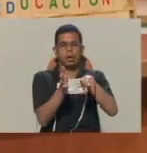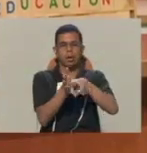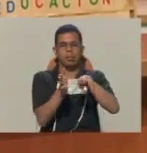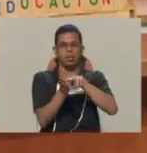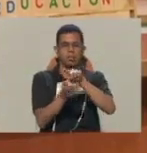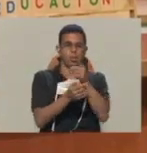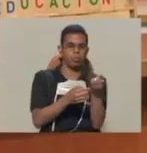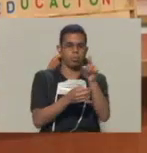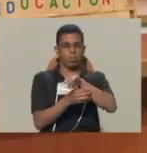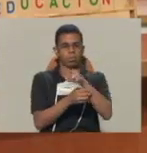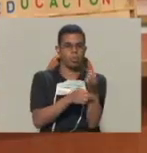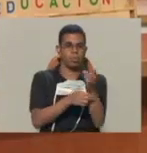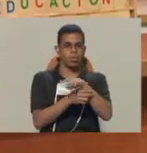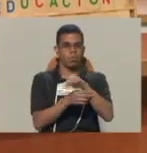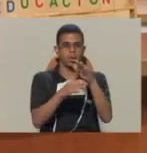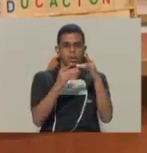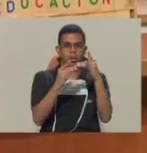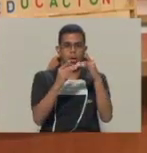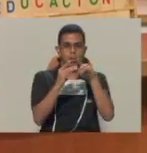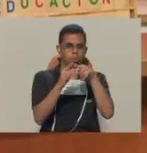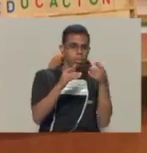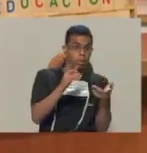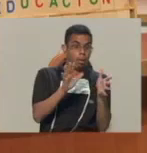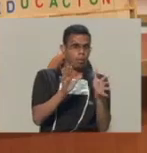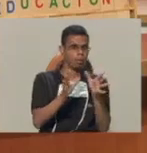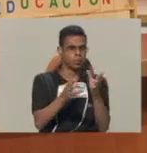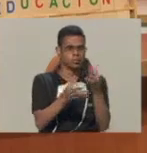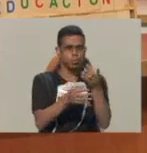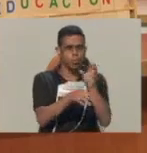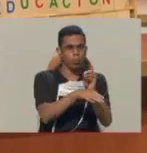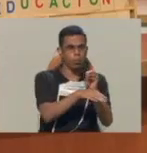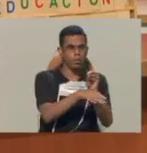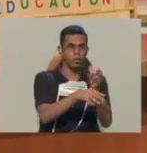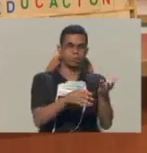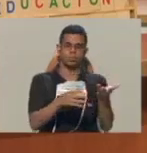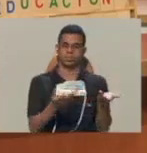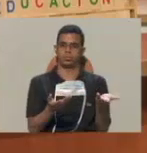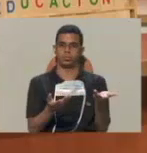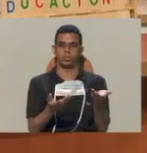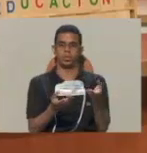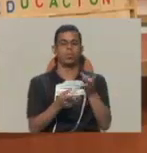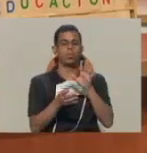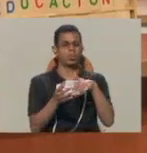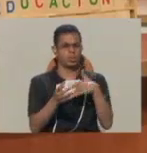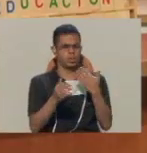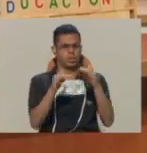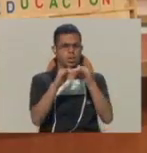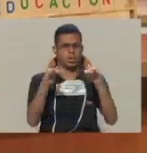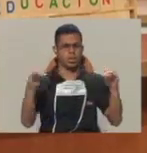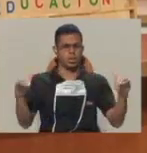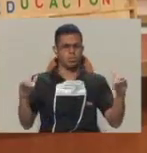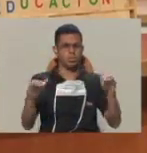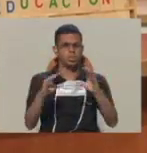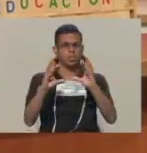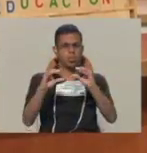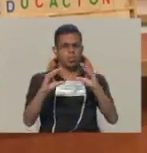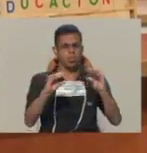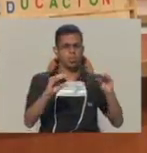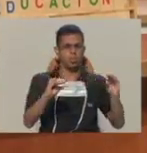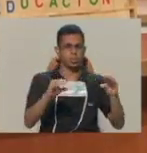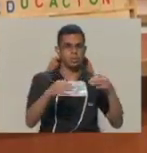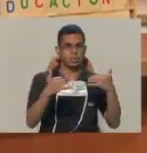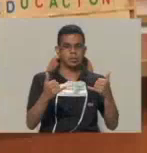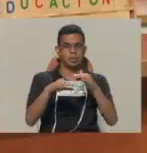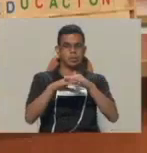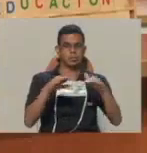pueden caérsenos de la cama. Lo más recomendable es que sean pueden ser en unas sábanas, en el piso, algo